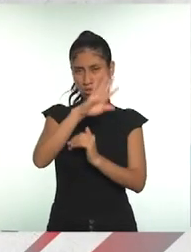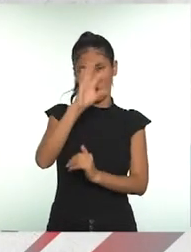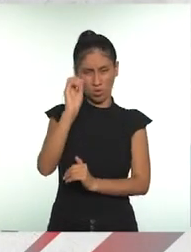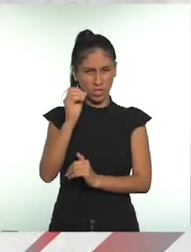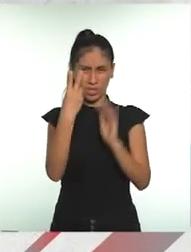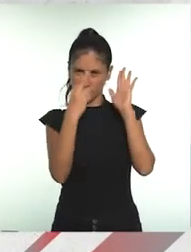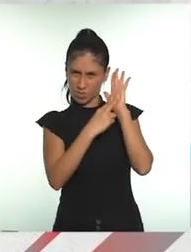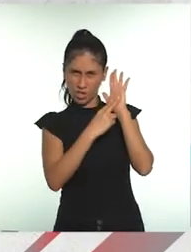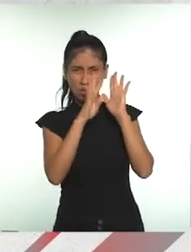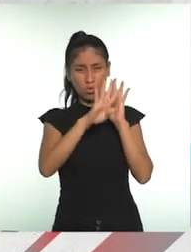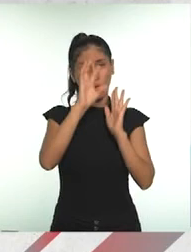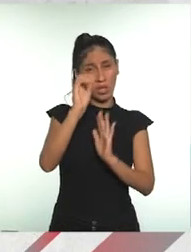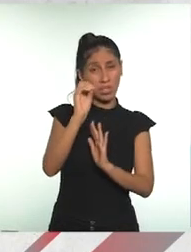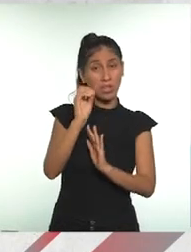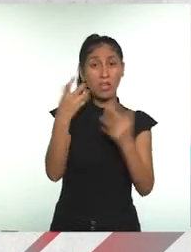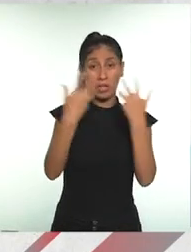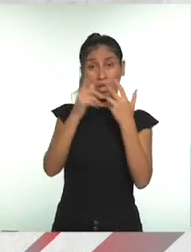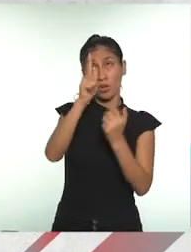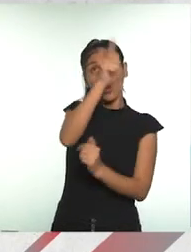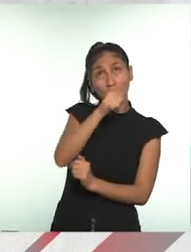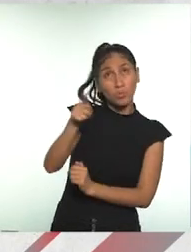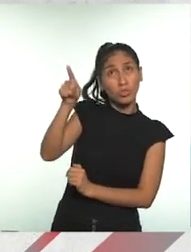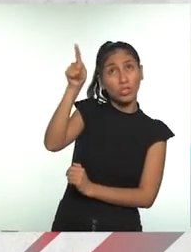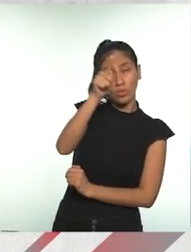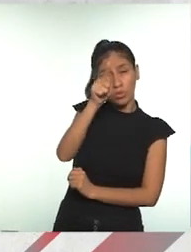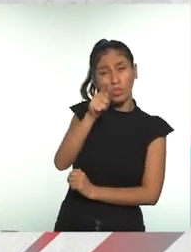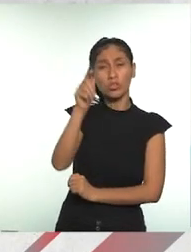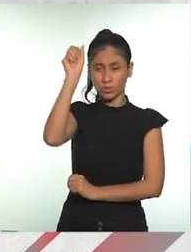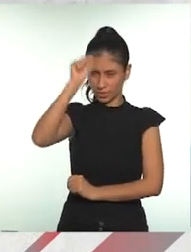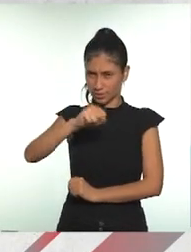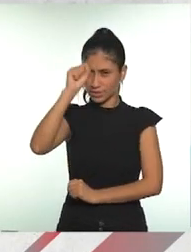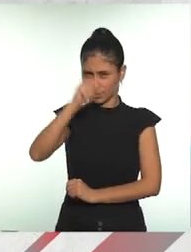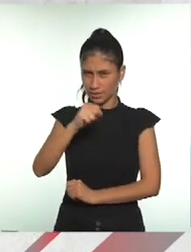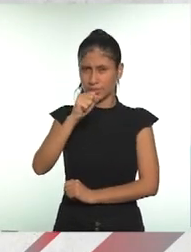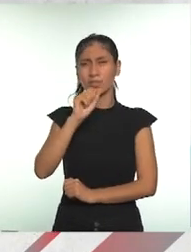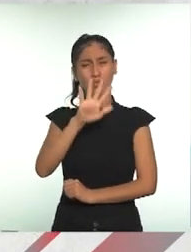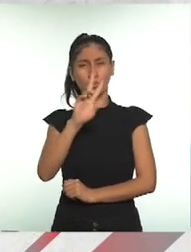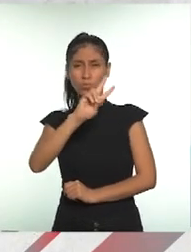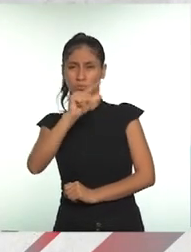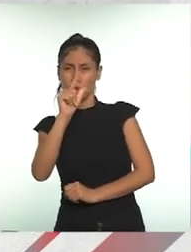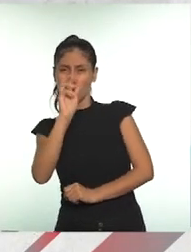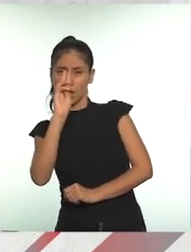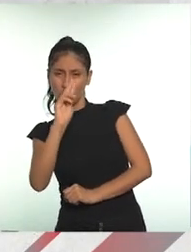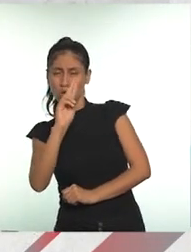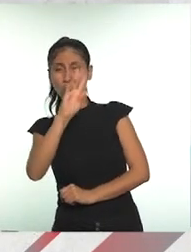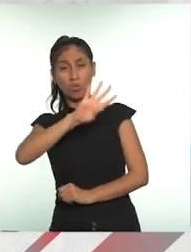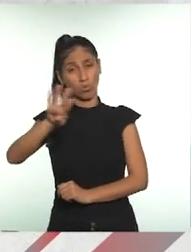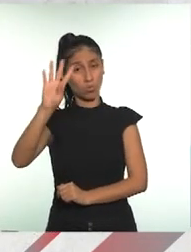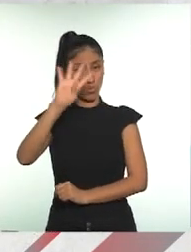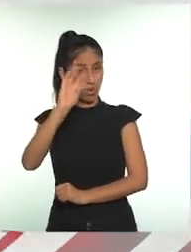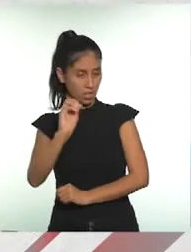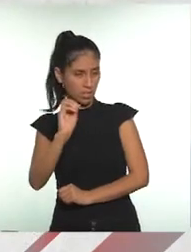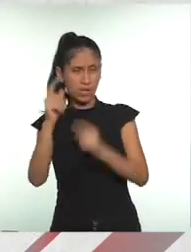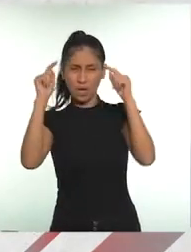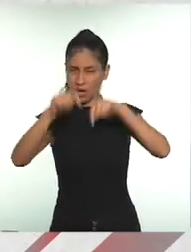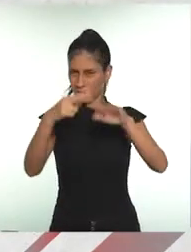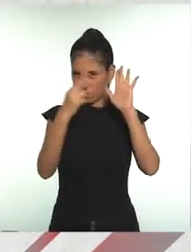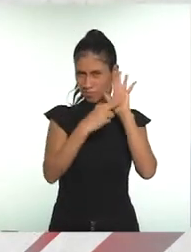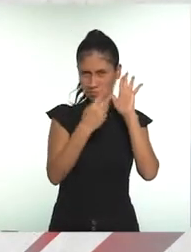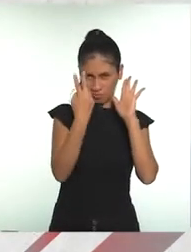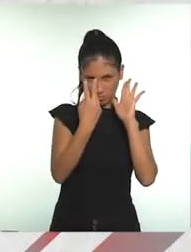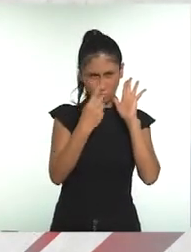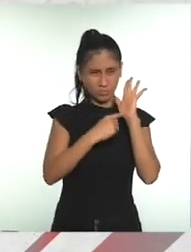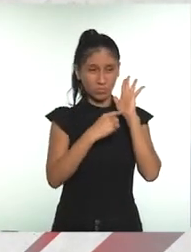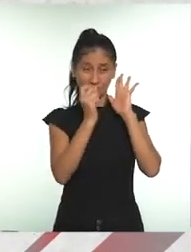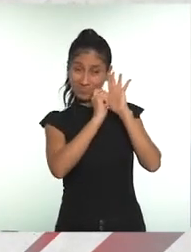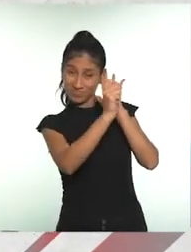Obsérvese cómo en 40 se representa con un círculo. Esto indica si se considera el valor 40. Ahora podemos interpretar los valores